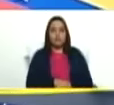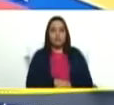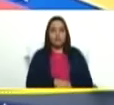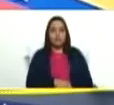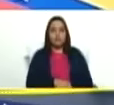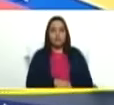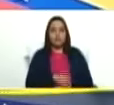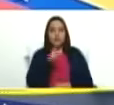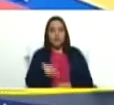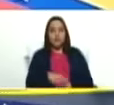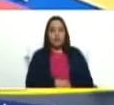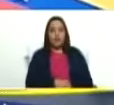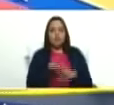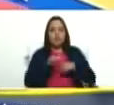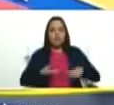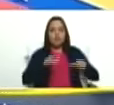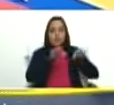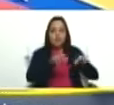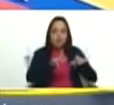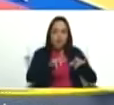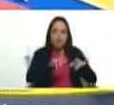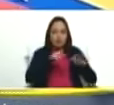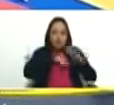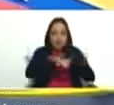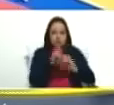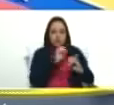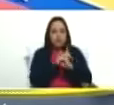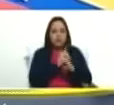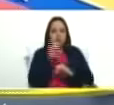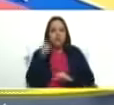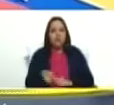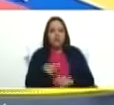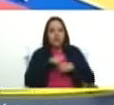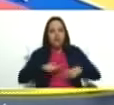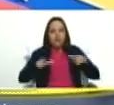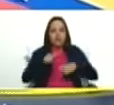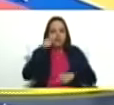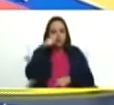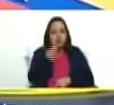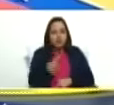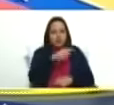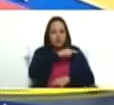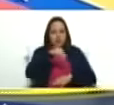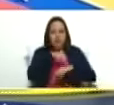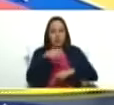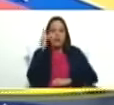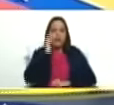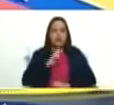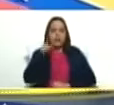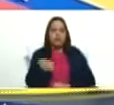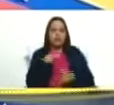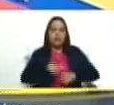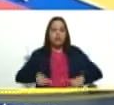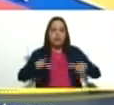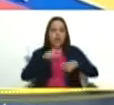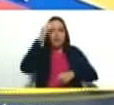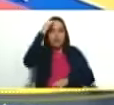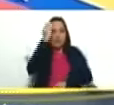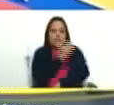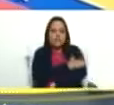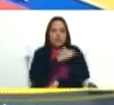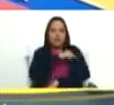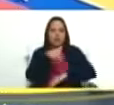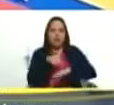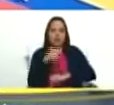El Infocentro, el Comando de la Guardia Nacional Bolivariana, el Comando de la Milicia Nacional Bolivariana, el Comando